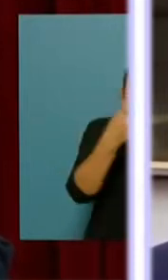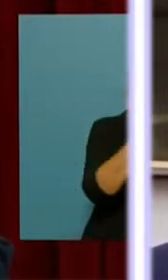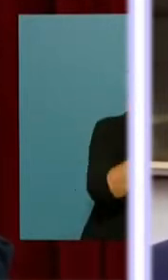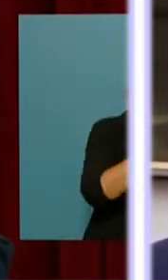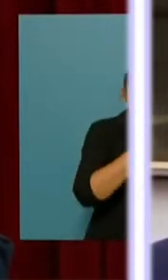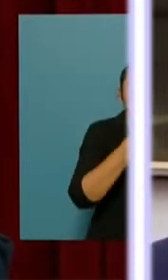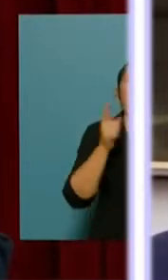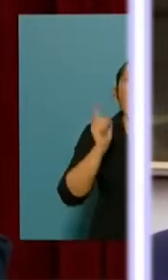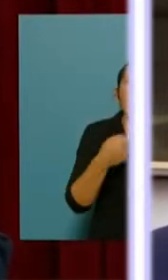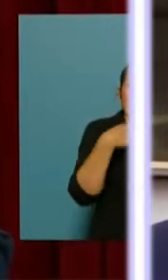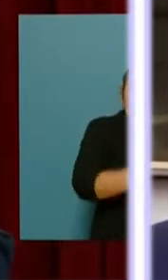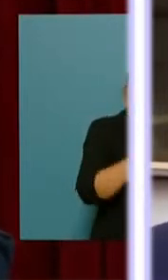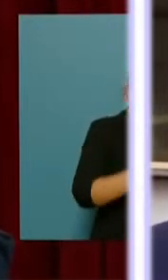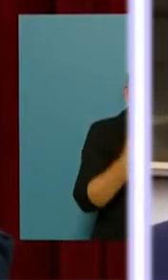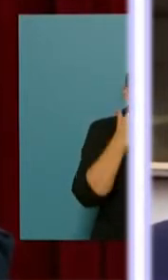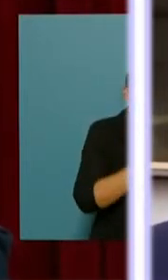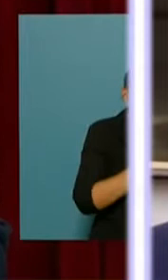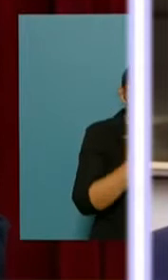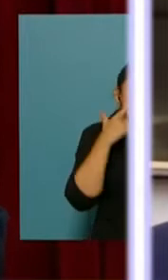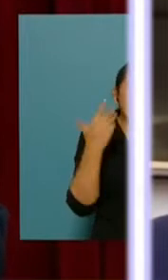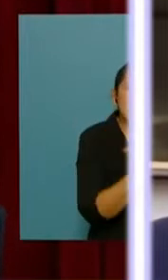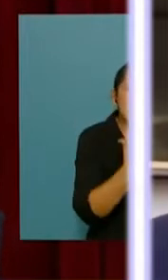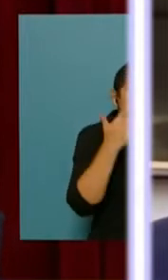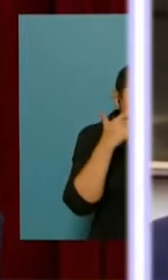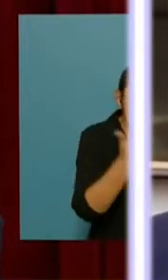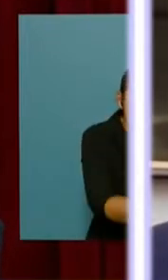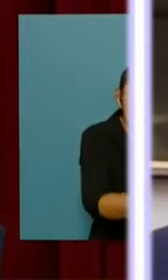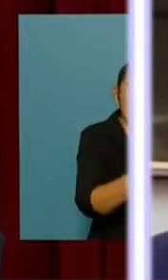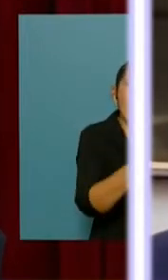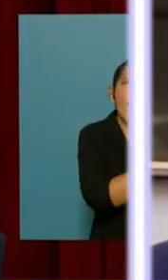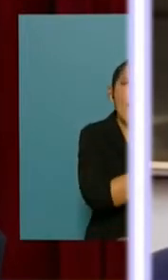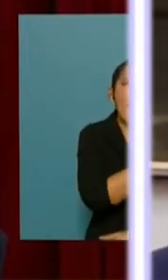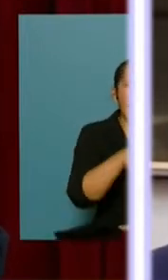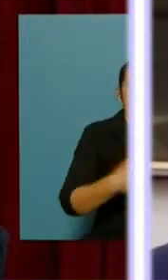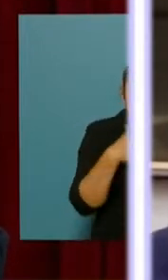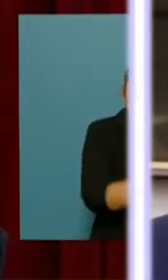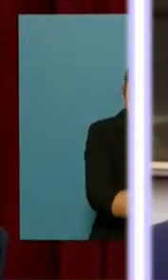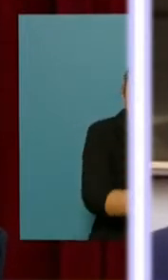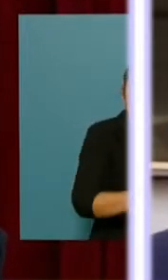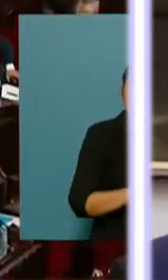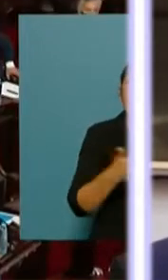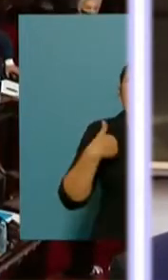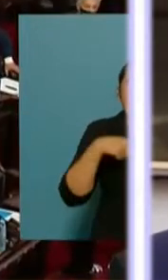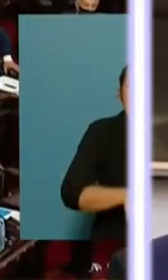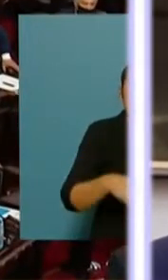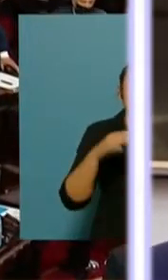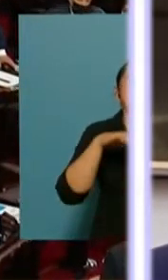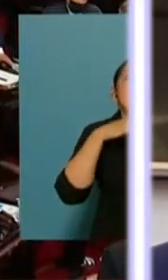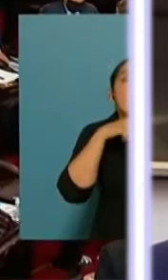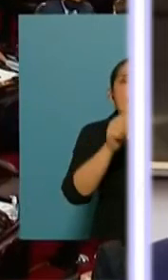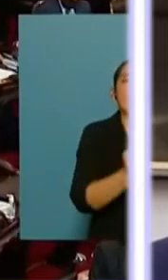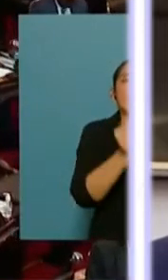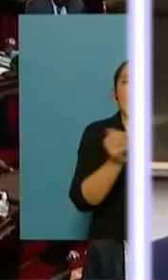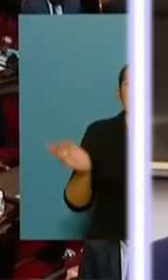más portador de disenso que de consenso, ¿no? Fíjate que si podemos hacer un paralelismo, trazar un paralelismo con